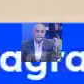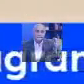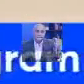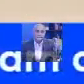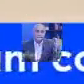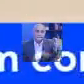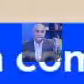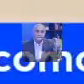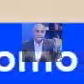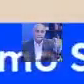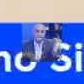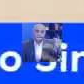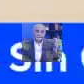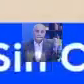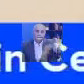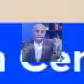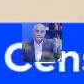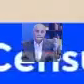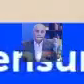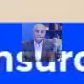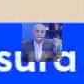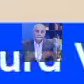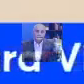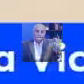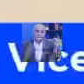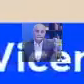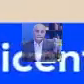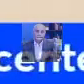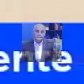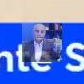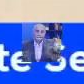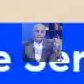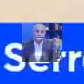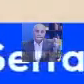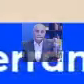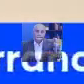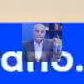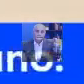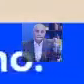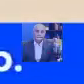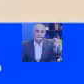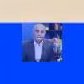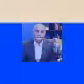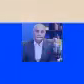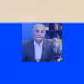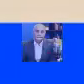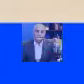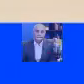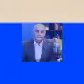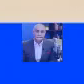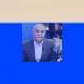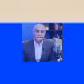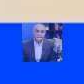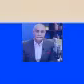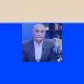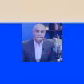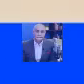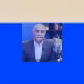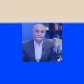el accidente metiéndose entre los vagones. Perdón por decirlo de esta manera, no es burla, pero la